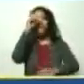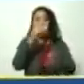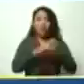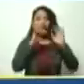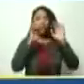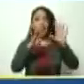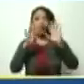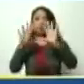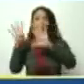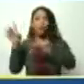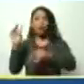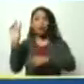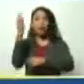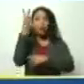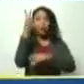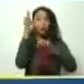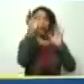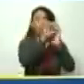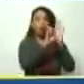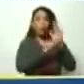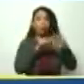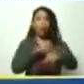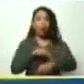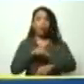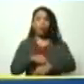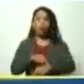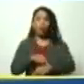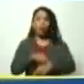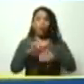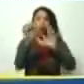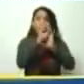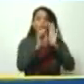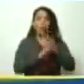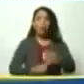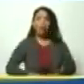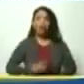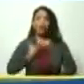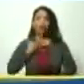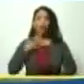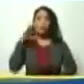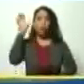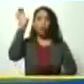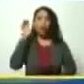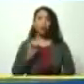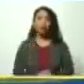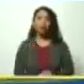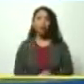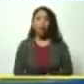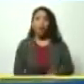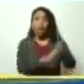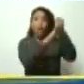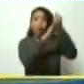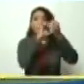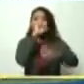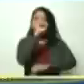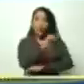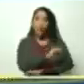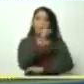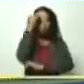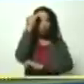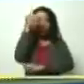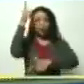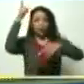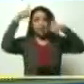etapa pudiéramos decir la etapa de refundación de la patria encabezada por nuestro amado comandante Hugo